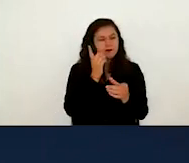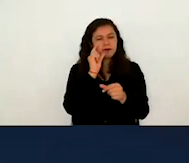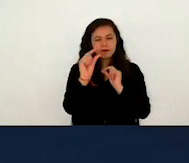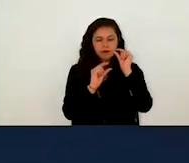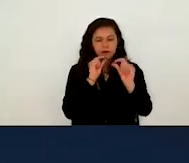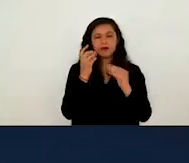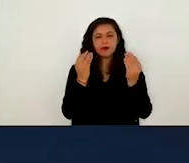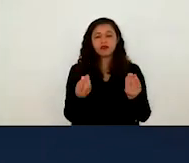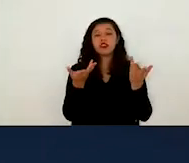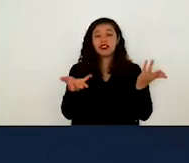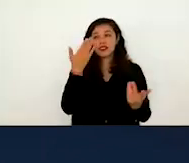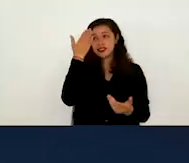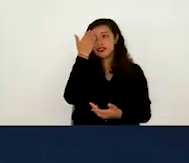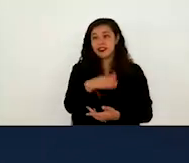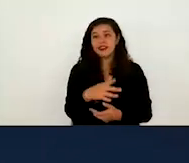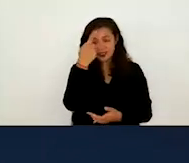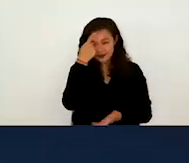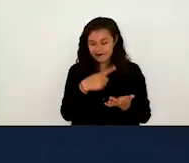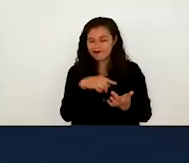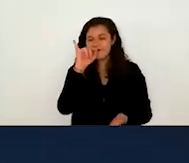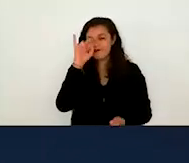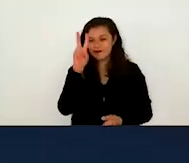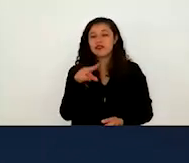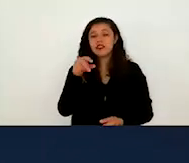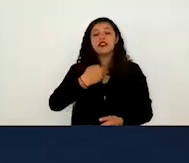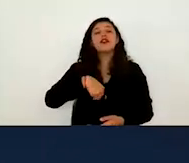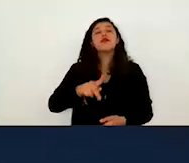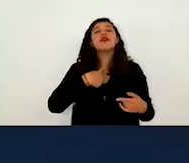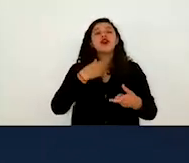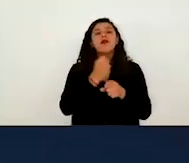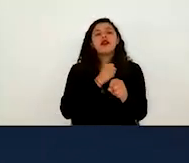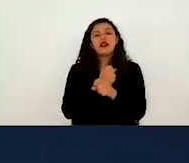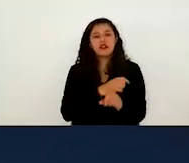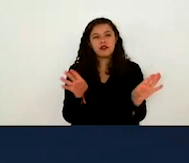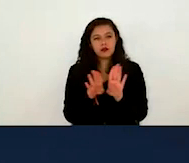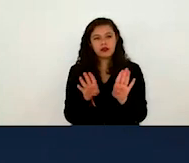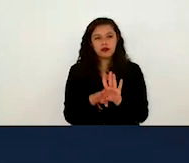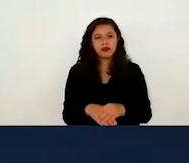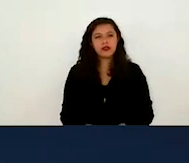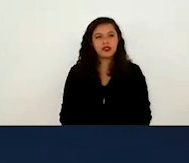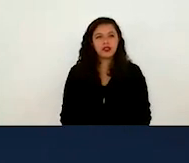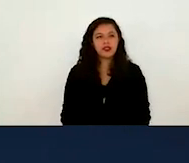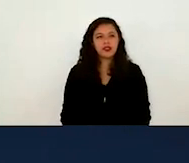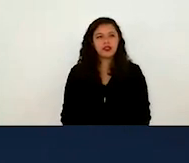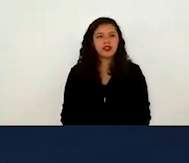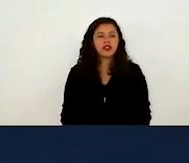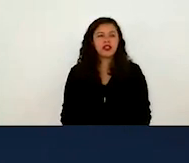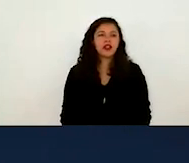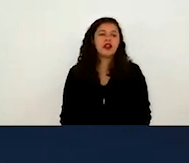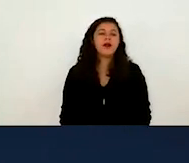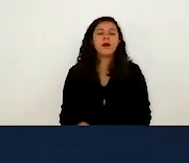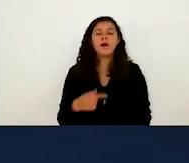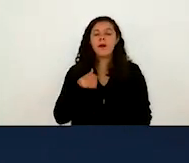ya saben grande que lo saben el punto es como las pongo en práctica y no el